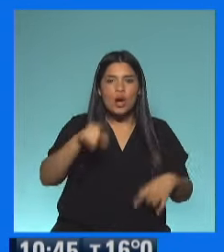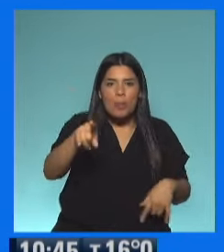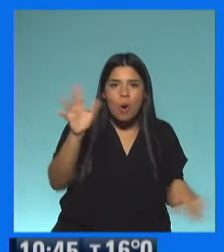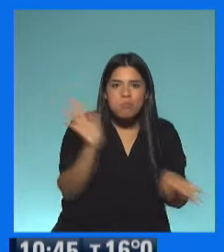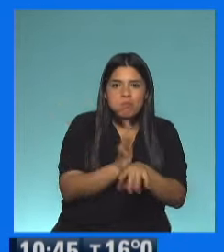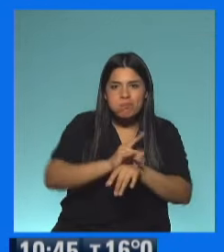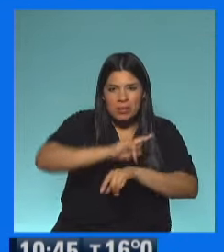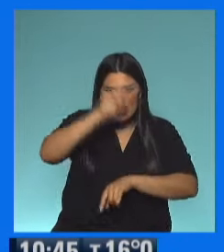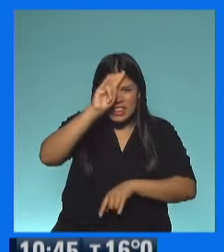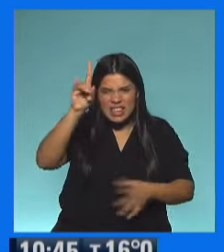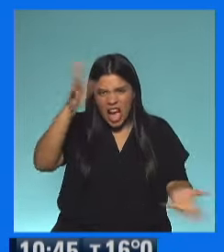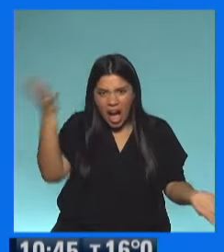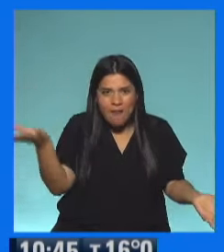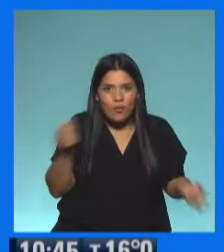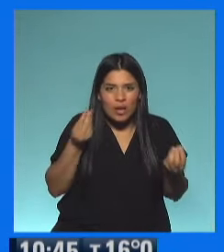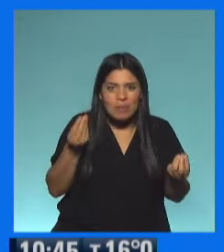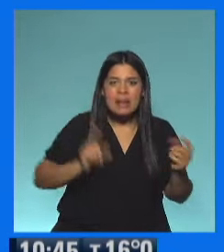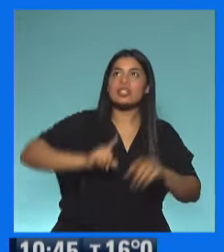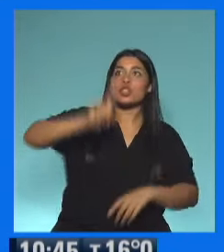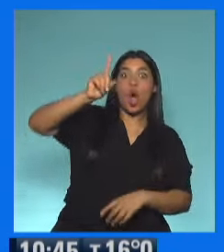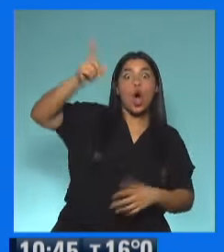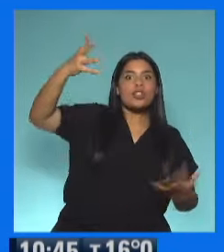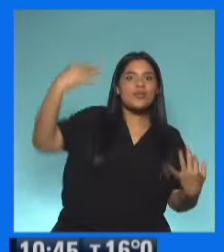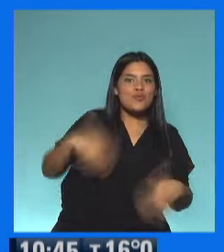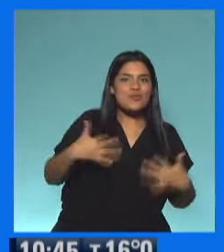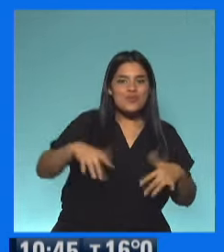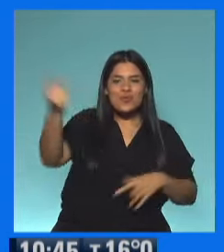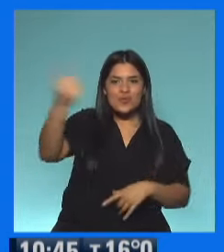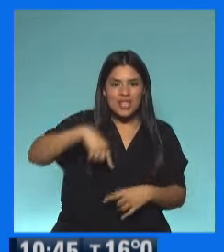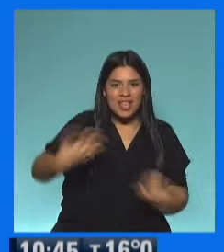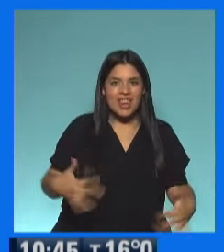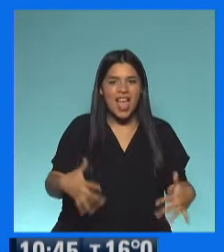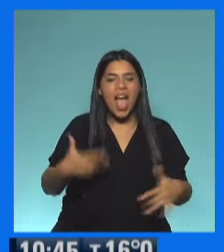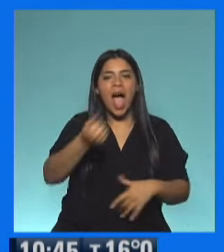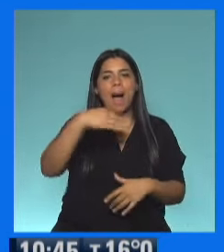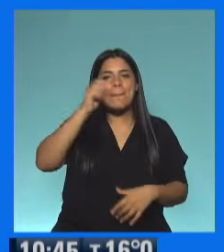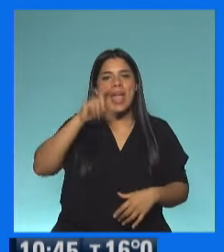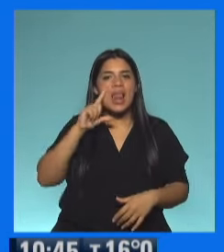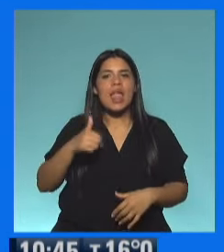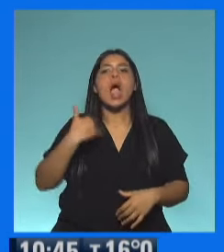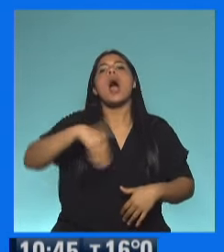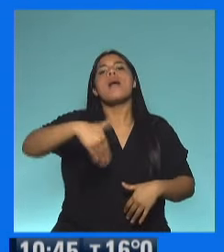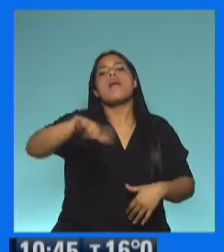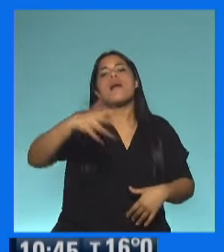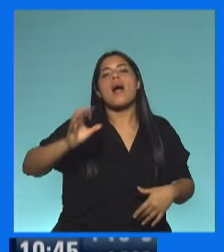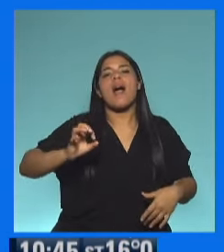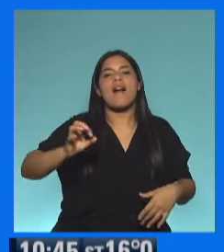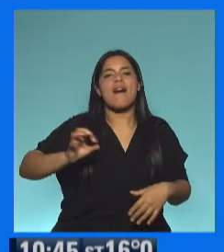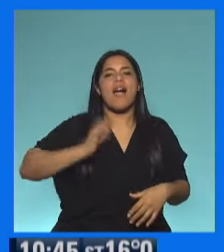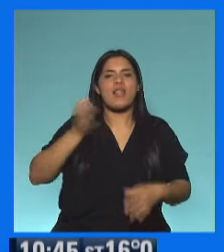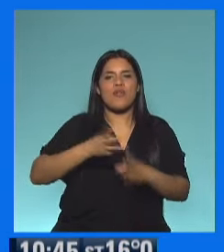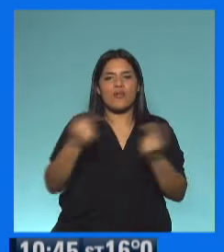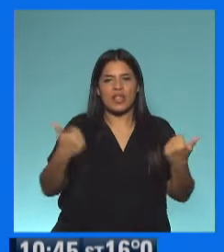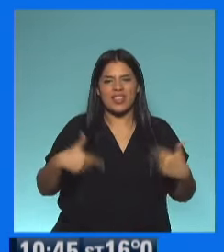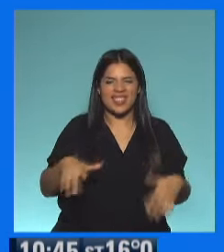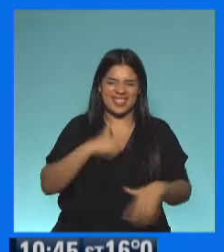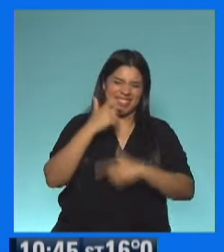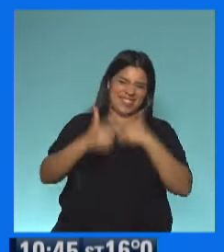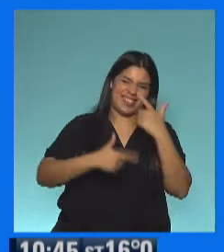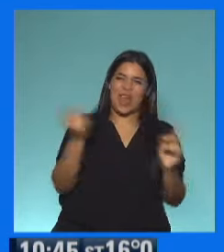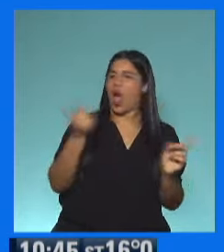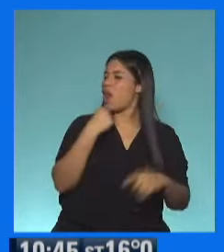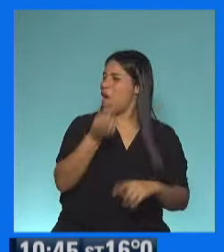Vino el diablillo del norte, sí. Dice Amelia, que siga hasta fin de año el carnaval. No, no dice eso. Está pensándolo. Lisandro, murga